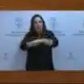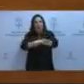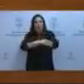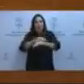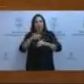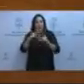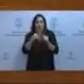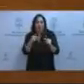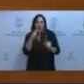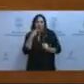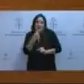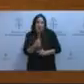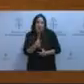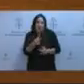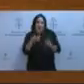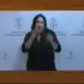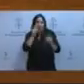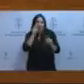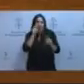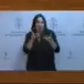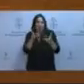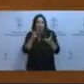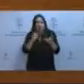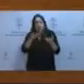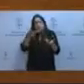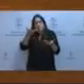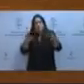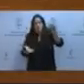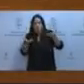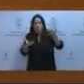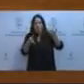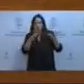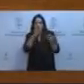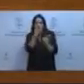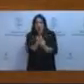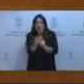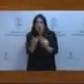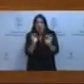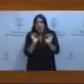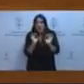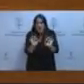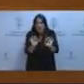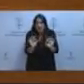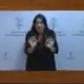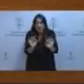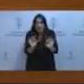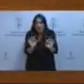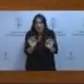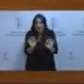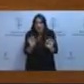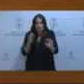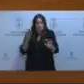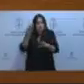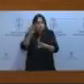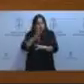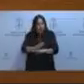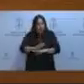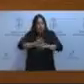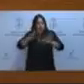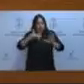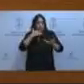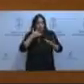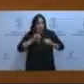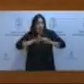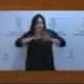sabían. No el turismo activo, pero el desequilibrio turístico. Pero este es el resultado. Este es un dato, yo creo, bastante representativo de algo que no se puede negar.